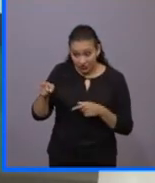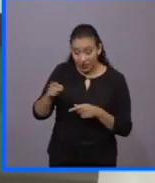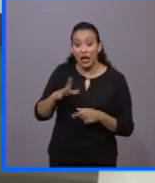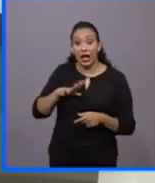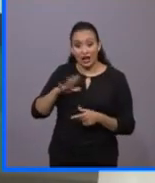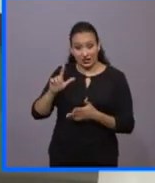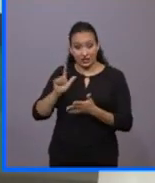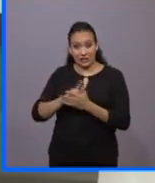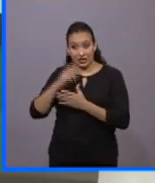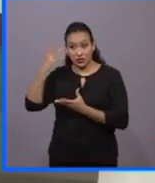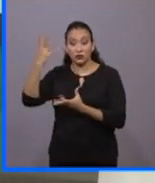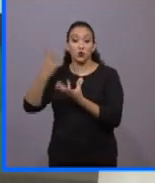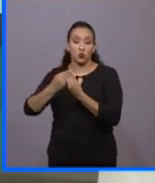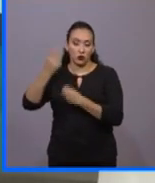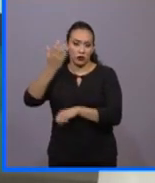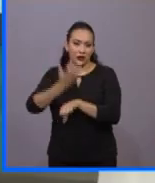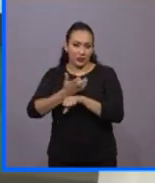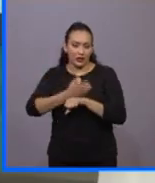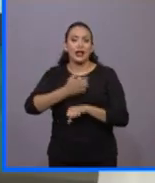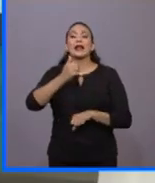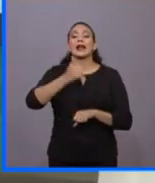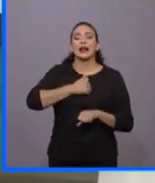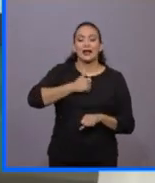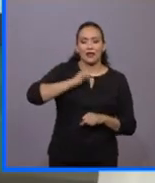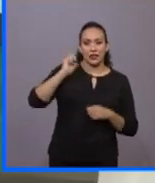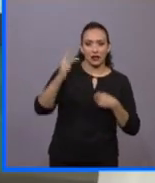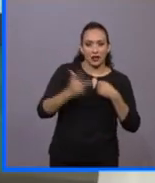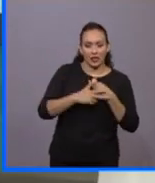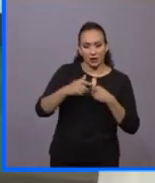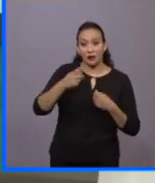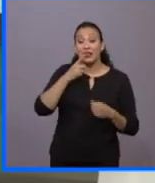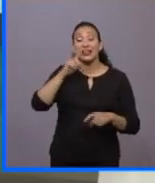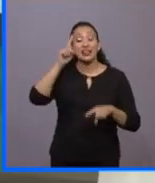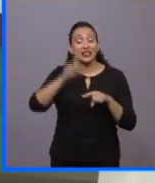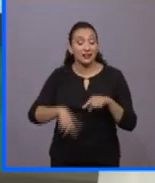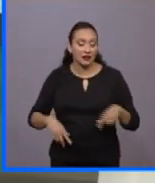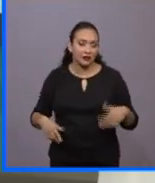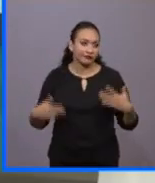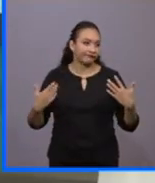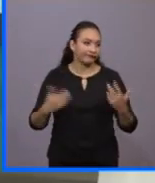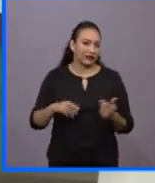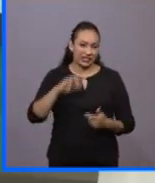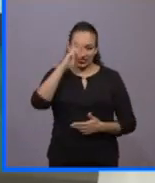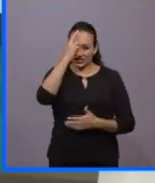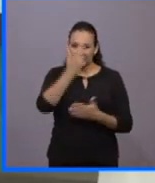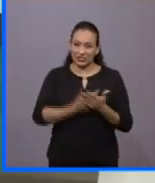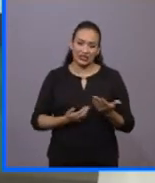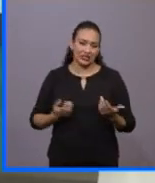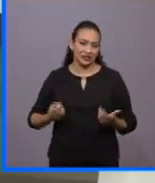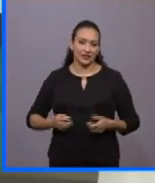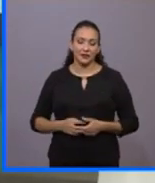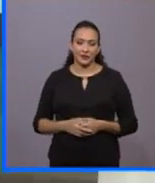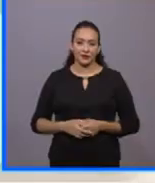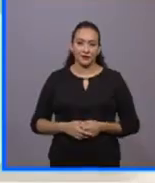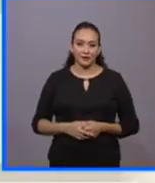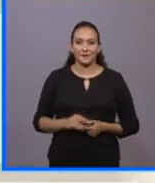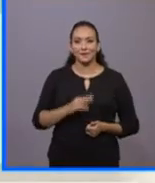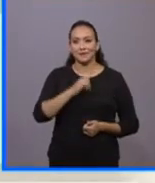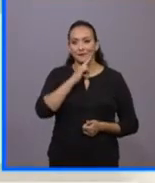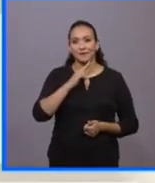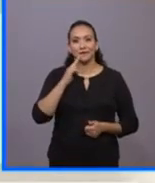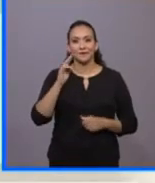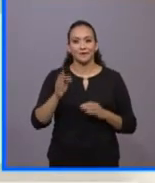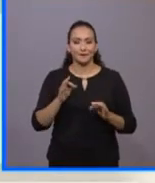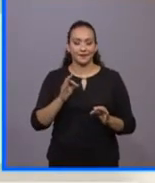en los tratados con Estados Unidos, Canadá y Europa, y eliminarlas, dijeron, supone una violación a estos. Para el canal del